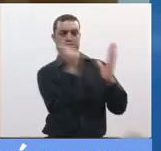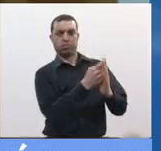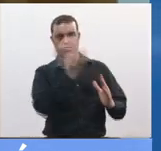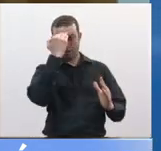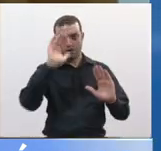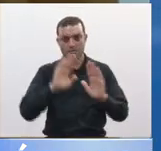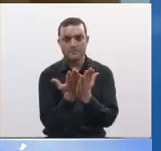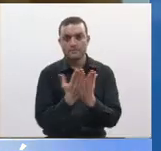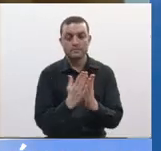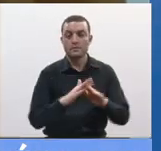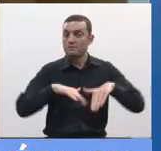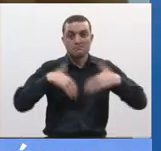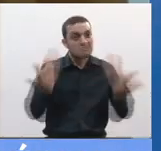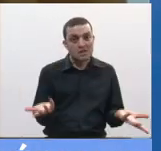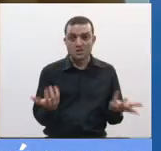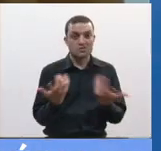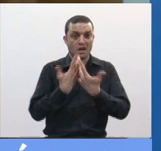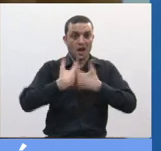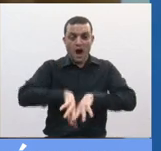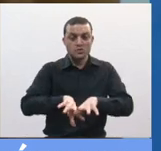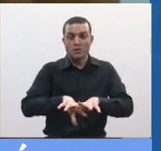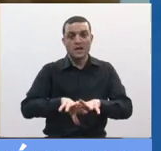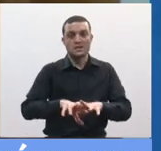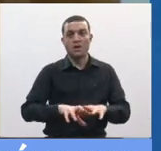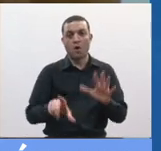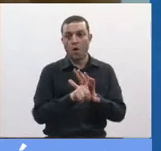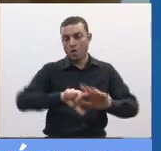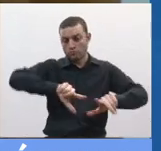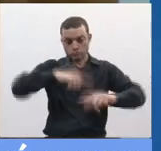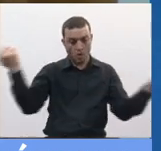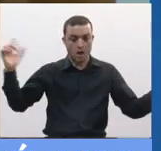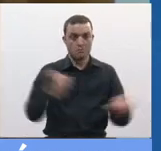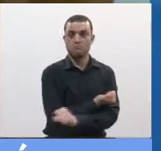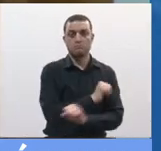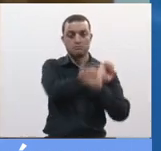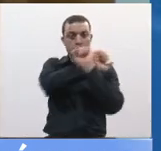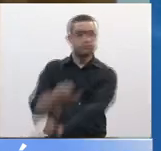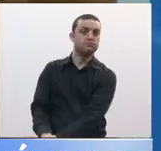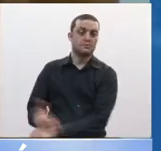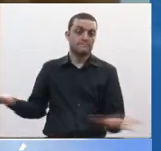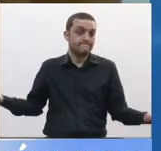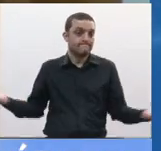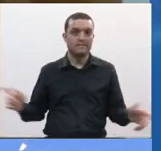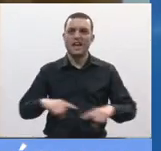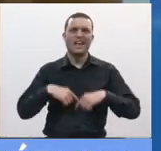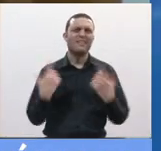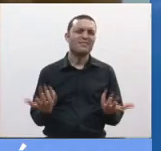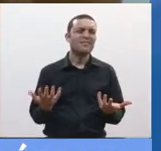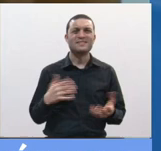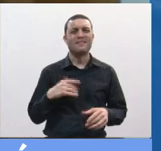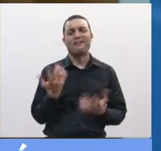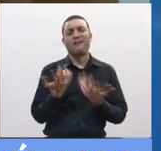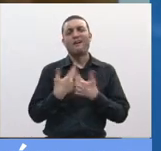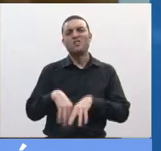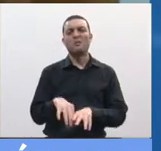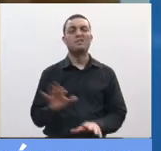no cumple la Constitución y las leyes, está en incumplimiento. Y bueno, para eso también hay remedio. Entonces no pongan un manto